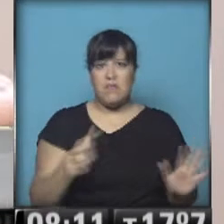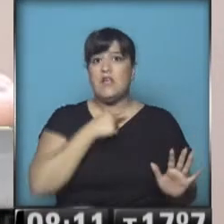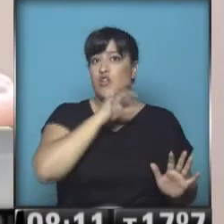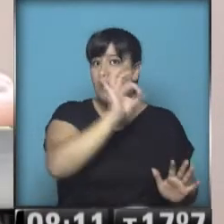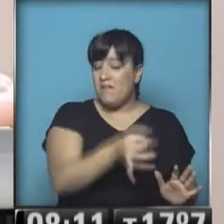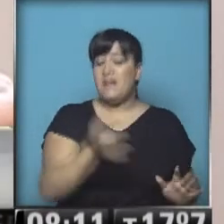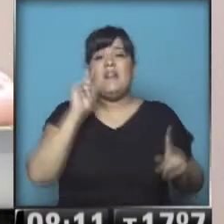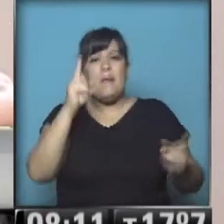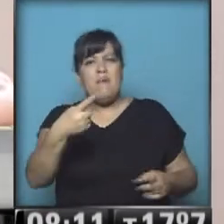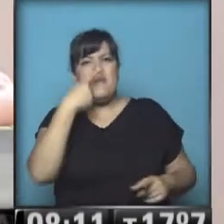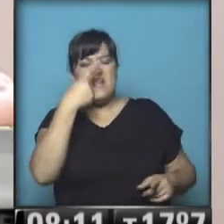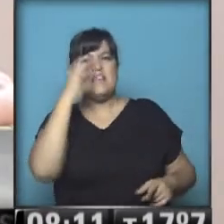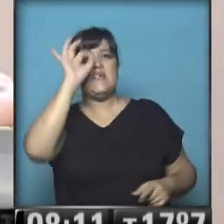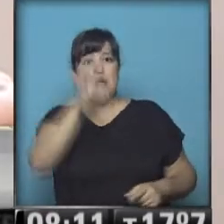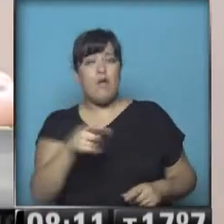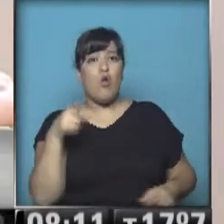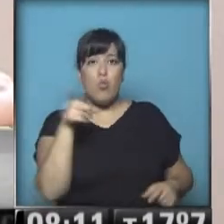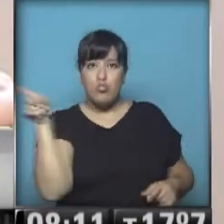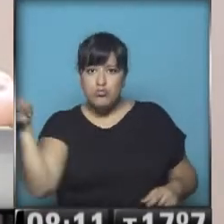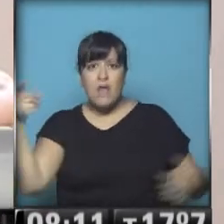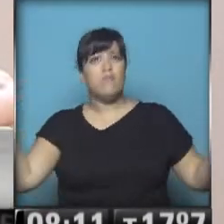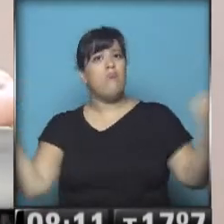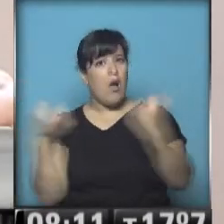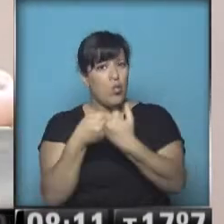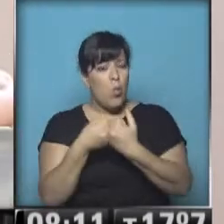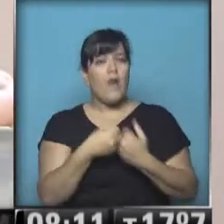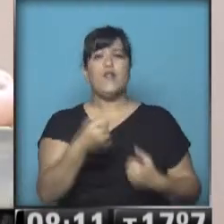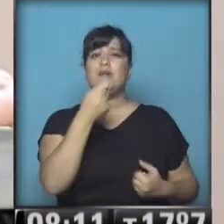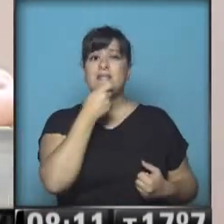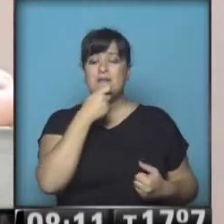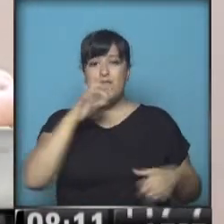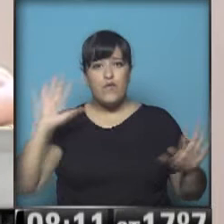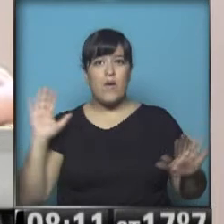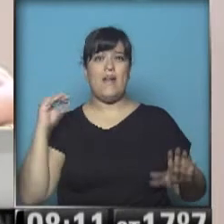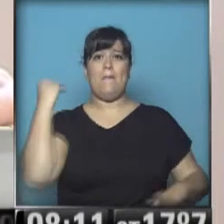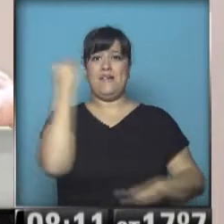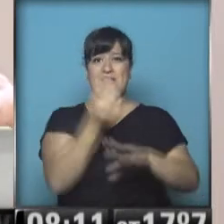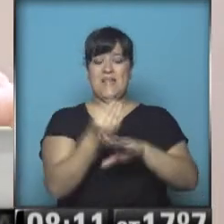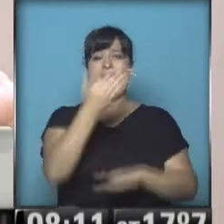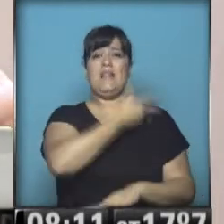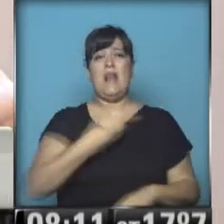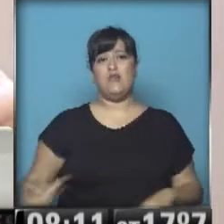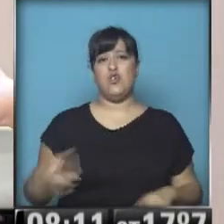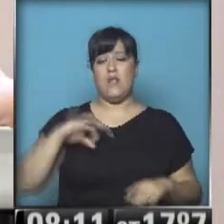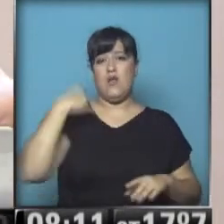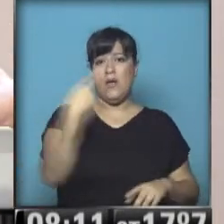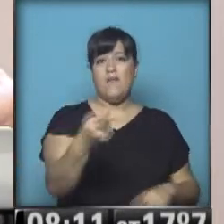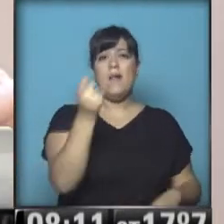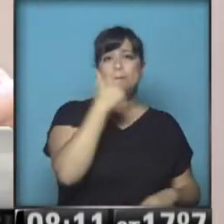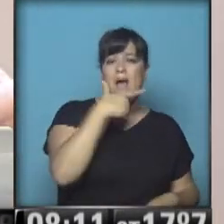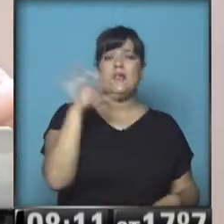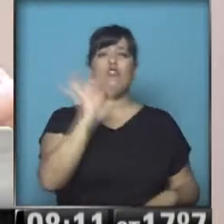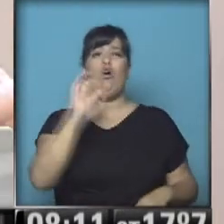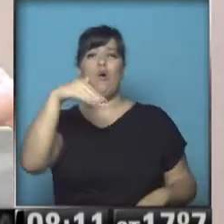interesaría saber usted coincide con el de que si los presidentes el presidente de la nación en el año que viene macri guys masa